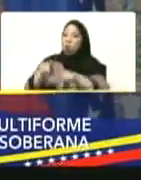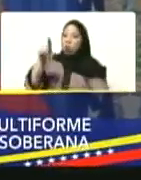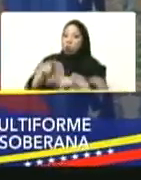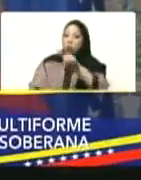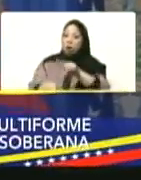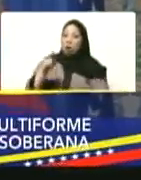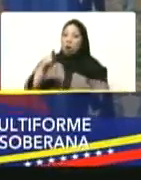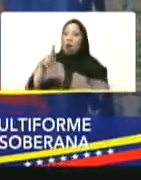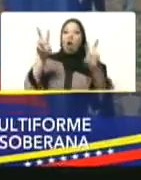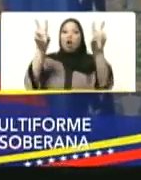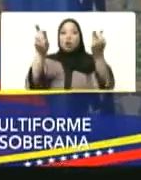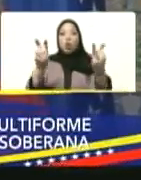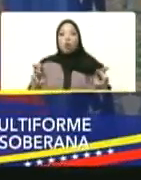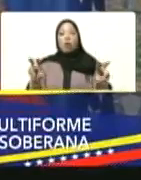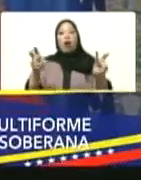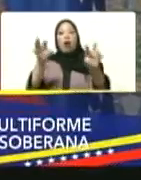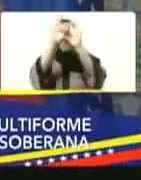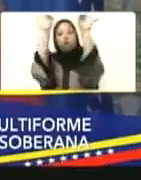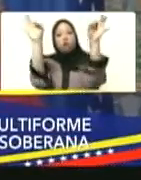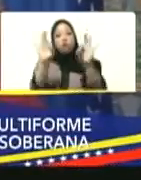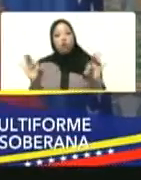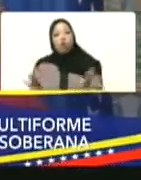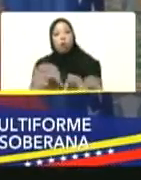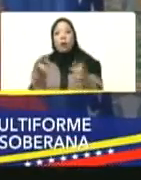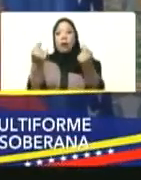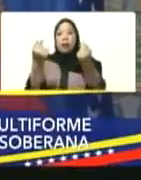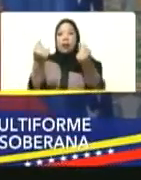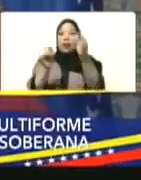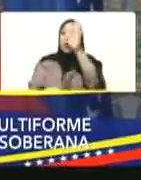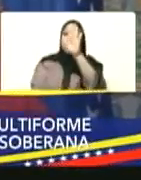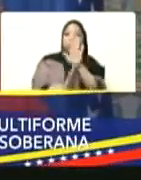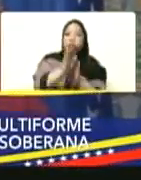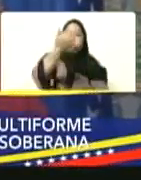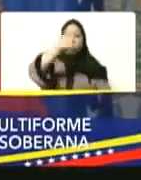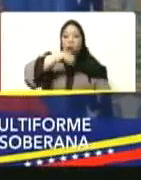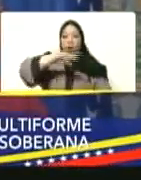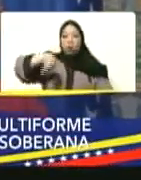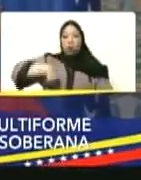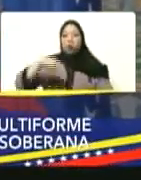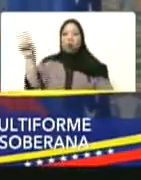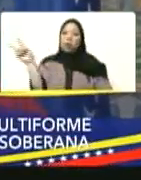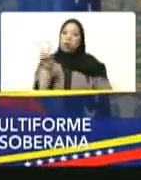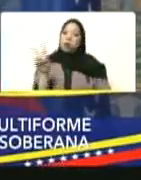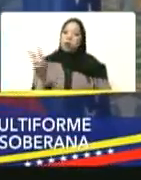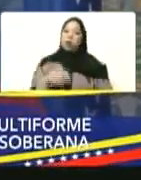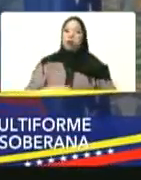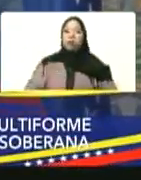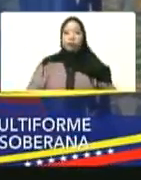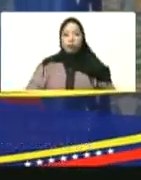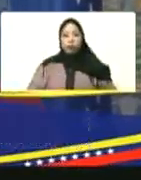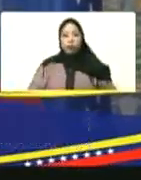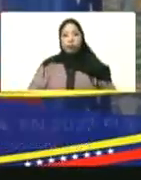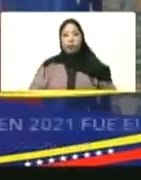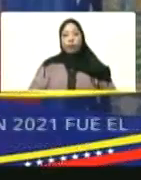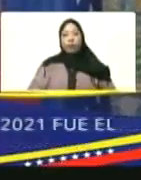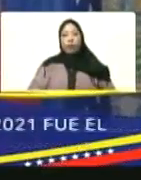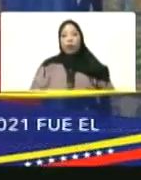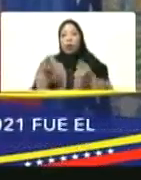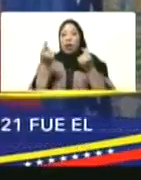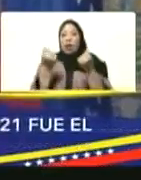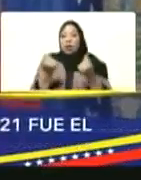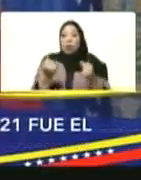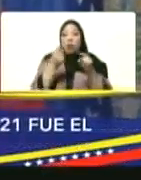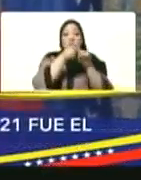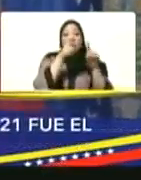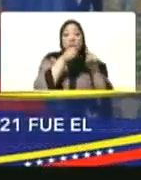de nuevas fuentes de riqueza para nuestro país. Et nous avançons vers une nouvelle économie plus